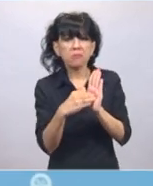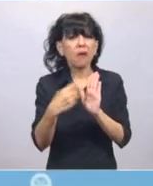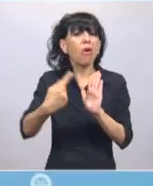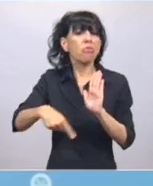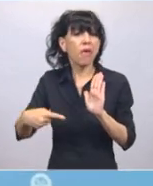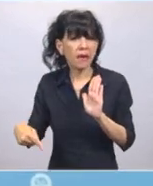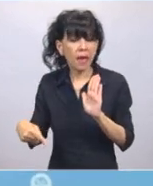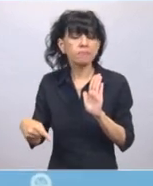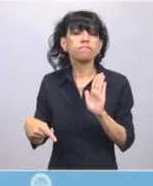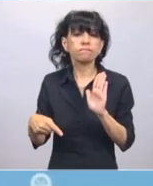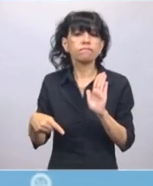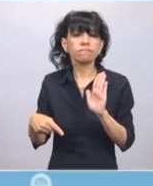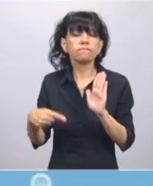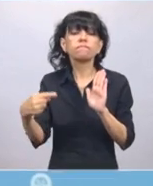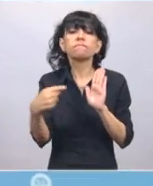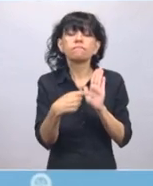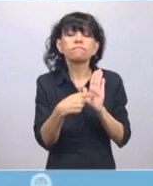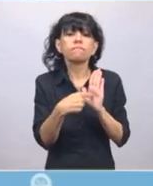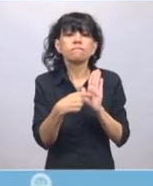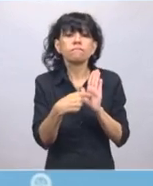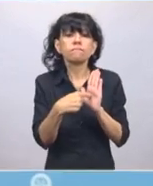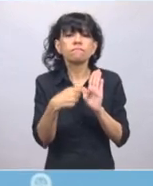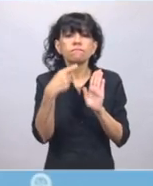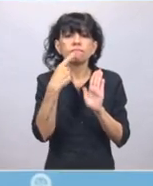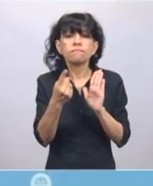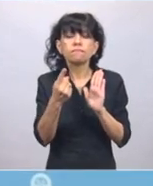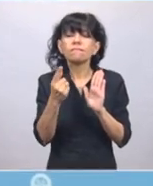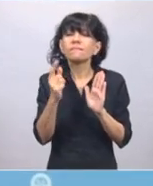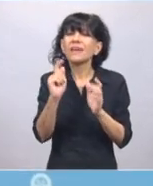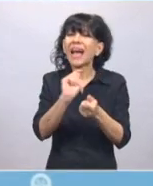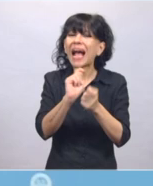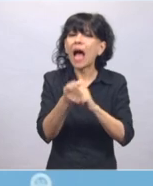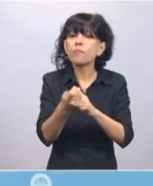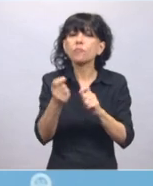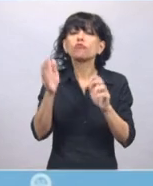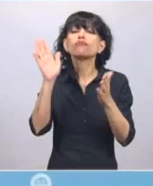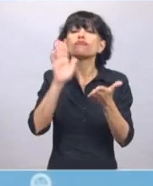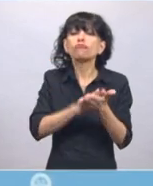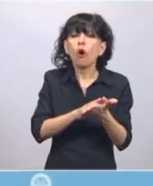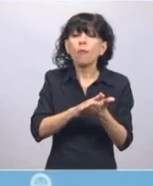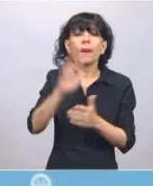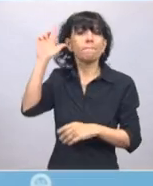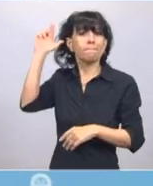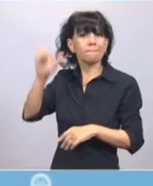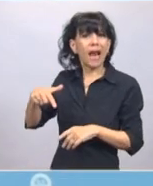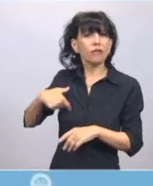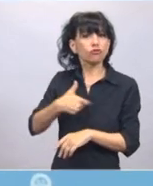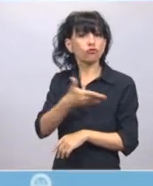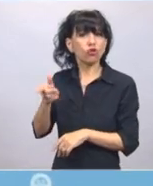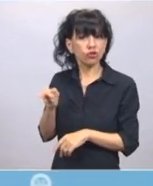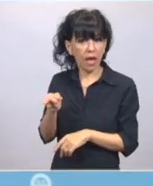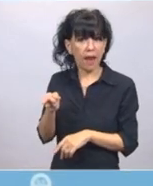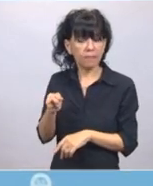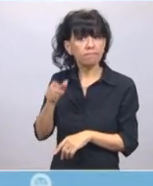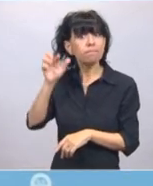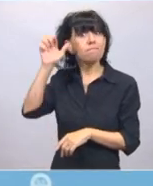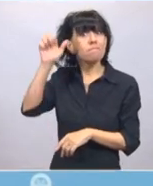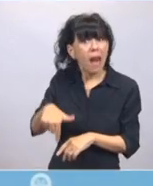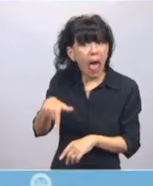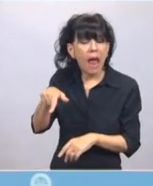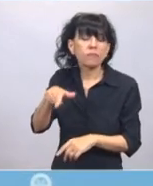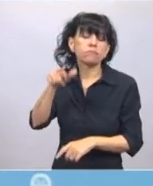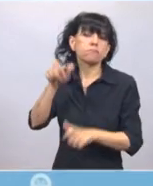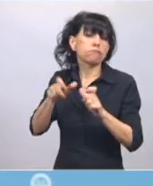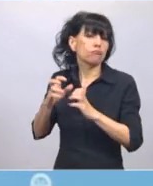a encontrar un nuevo cambio en el sistema de programas sociales es un tema que se ha debatido